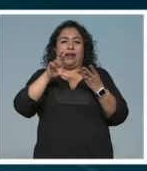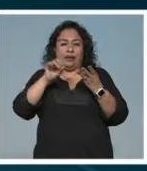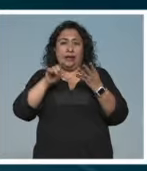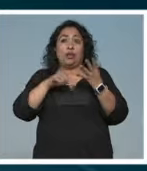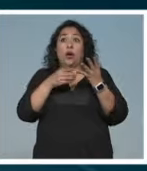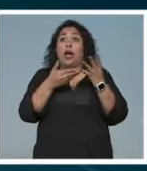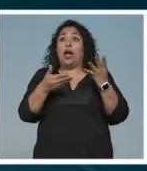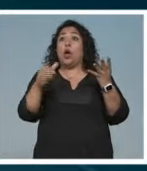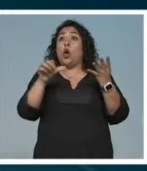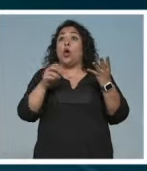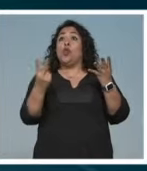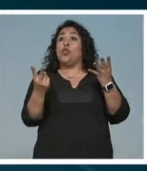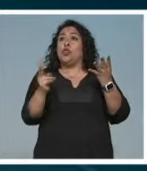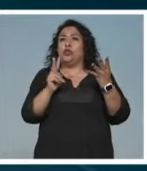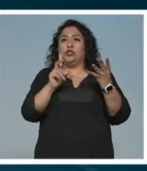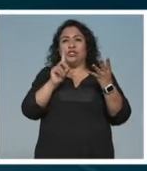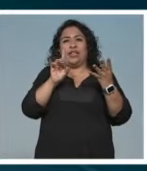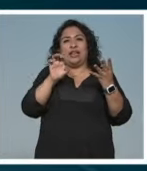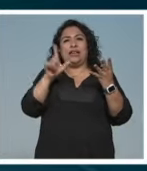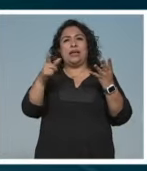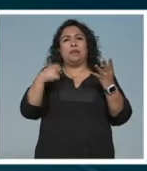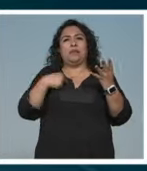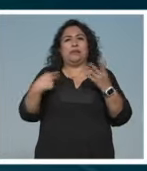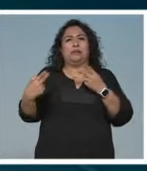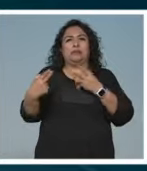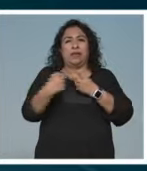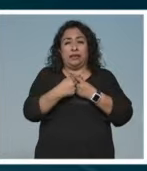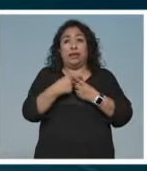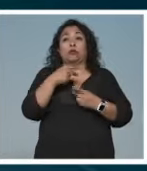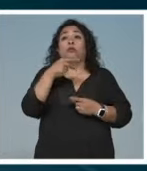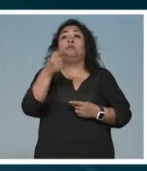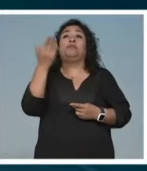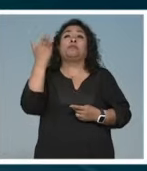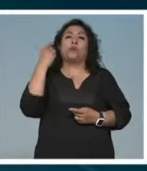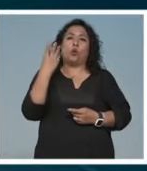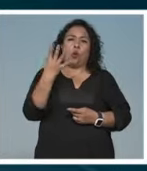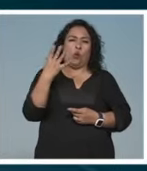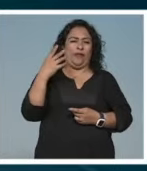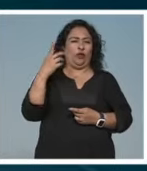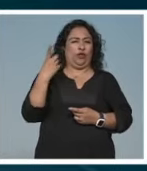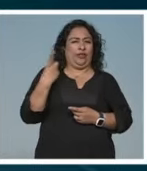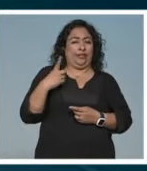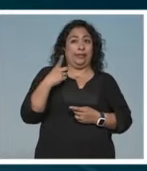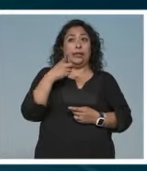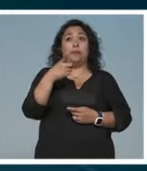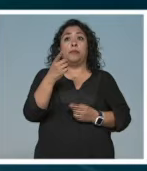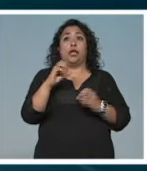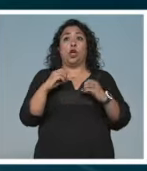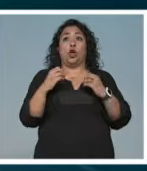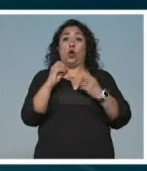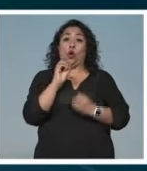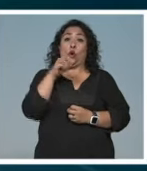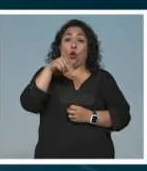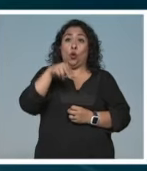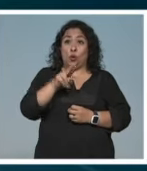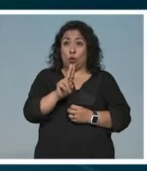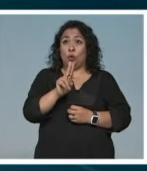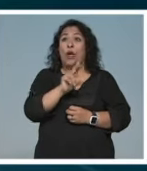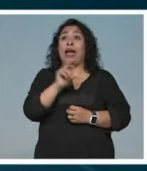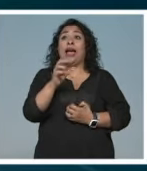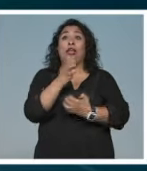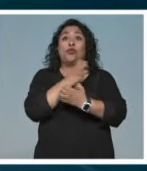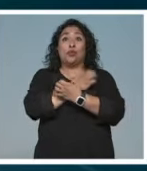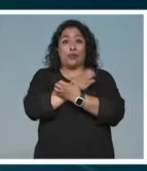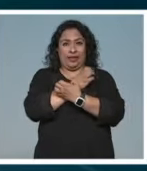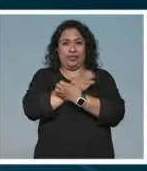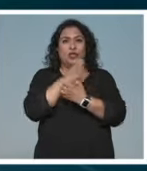en la actualidad el dúo de Daniel Me Estás Matando. Incluso el pasado 4 de diciembre, la Organización de las Naciones Unidas para la